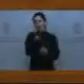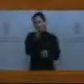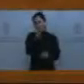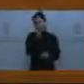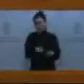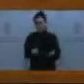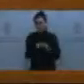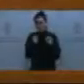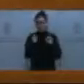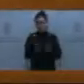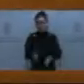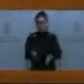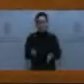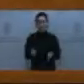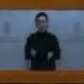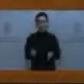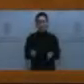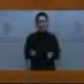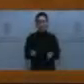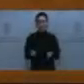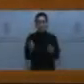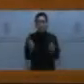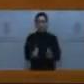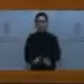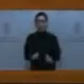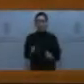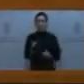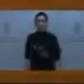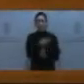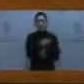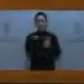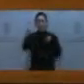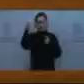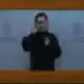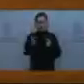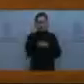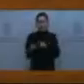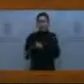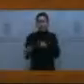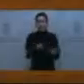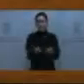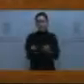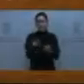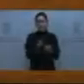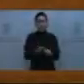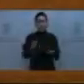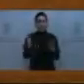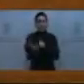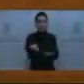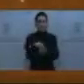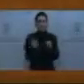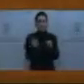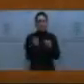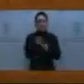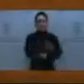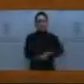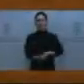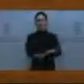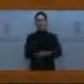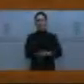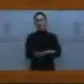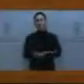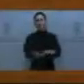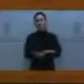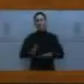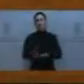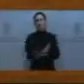ver si estaba. Yo, por supuesto, en un plan director y un tratamiento global que lo encardine transversalmente en toda la administración del Principado de Asturias